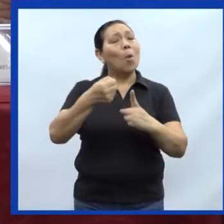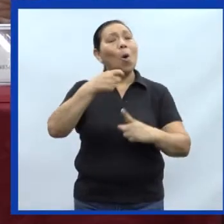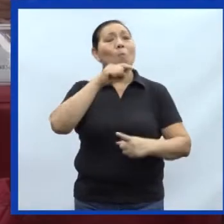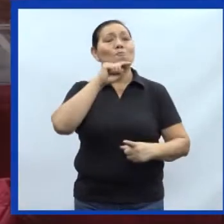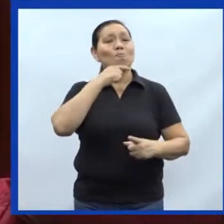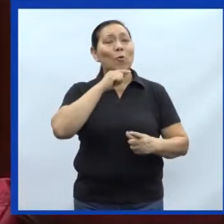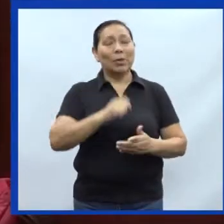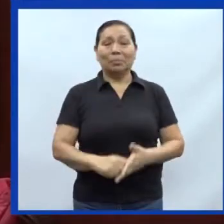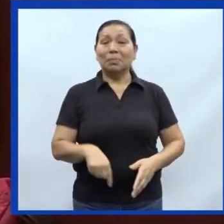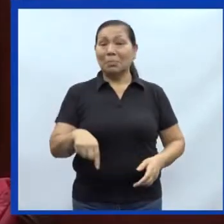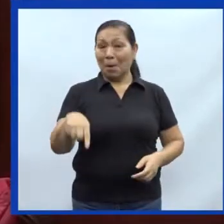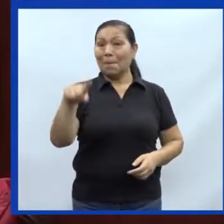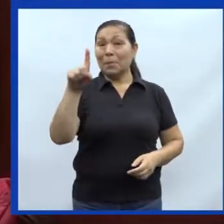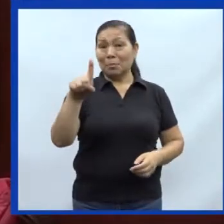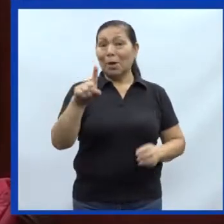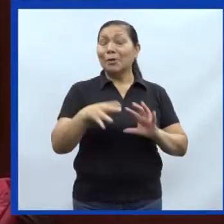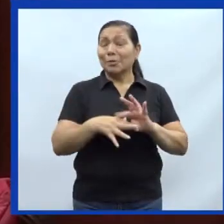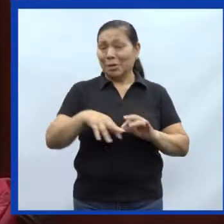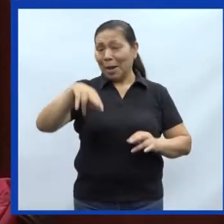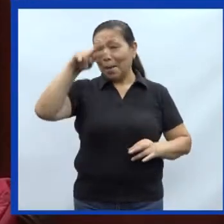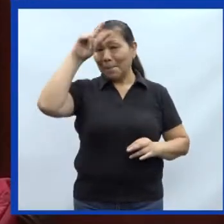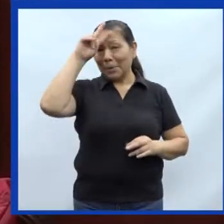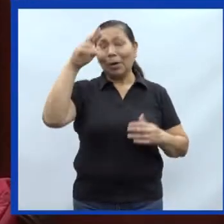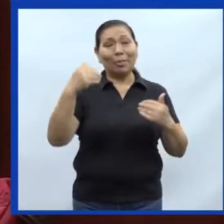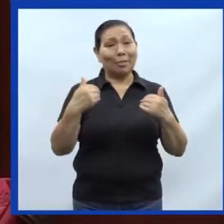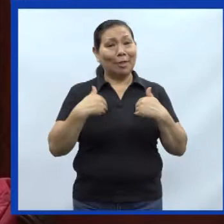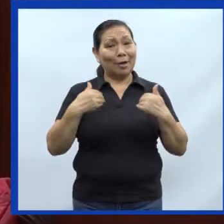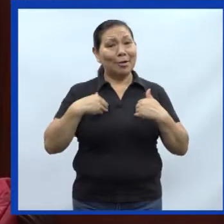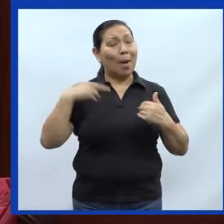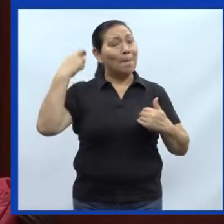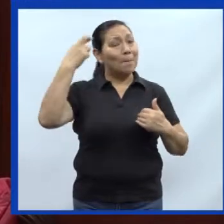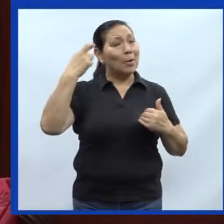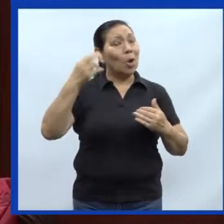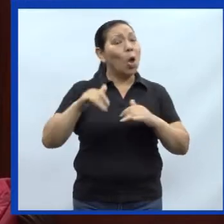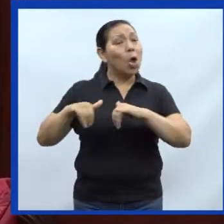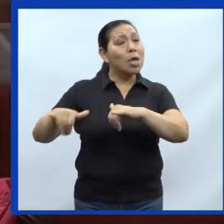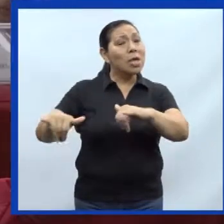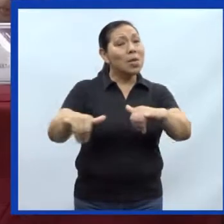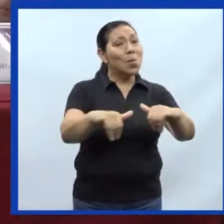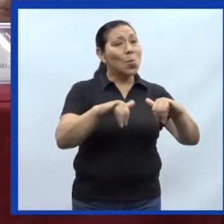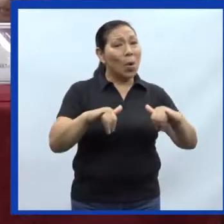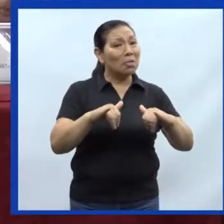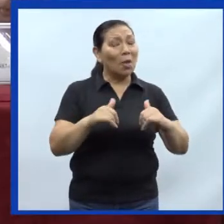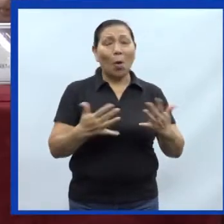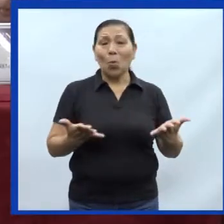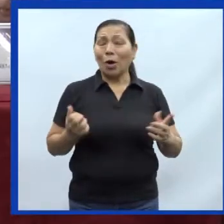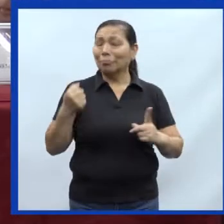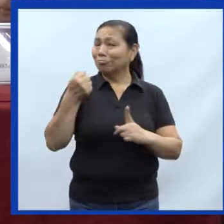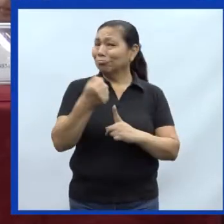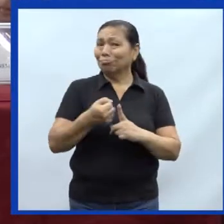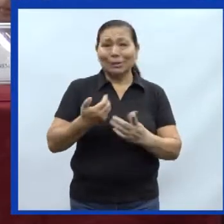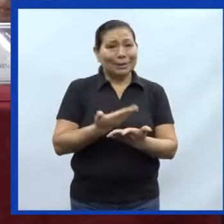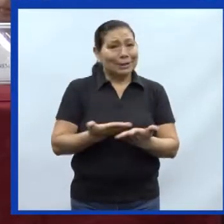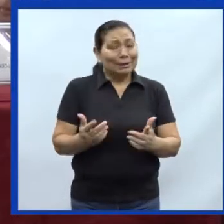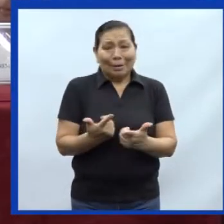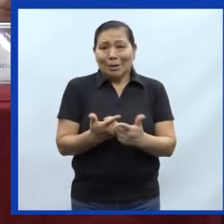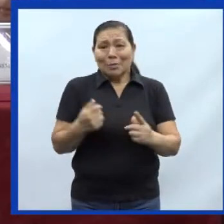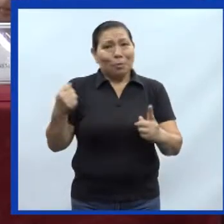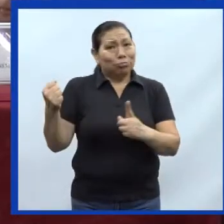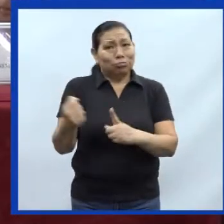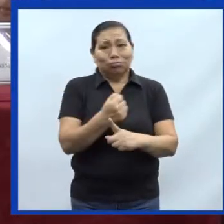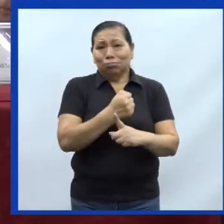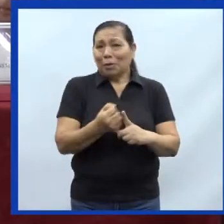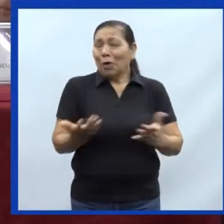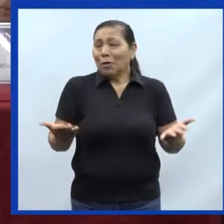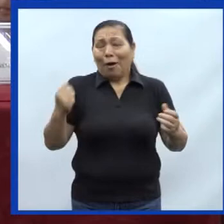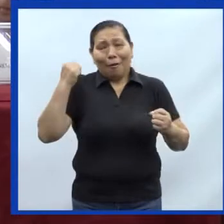peruana. Por primera vez en la historia del país tenemos la Política Nacional de Igualdad de Género. No hay conquistas si no se libran batallas,